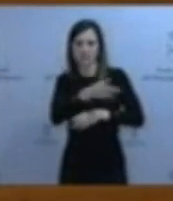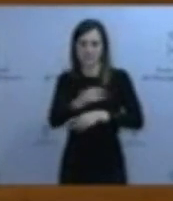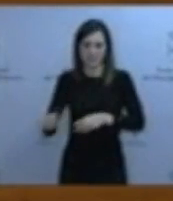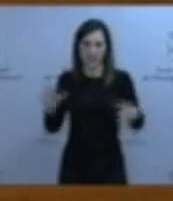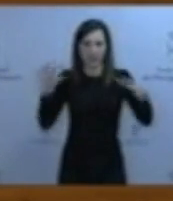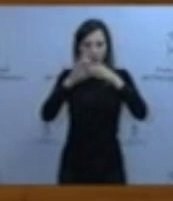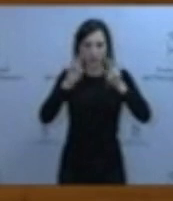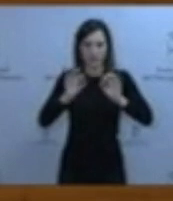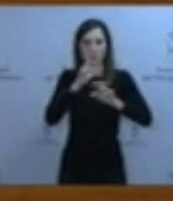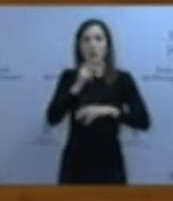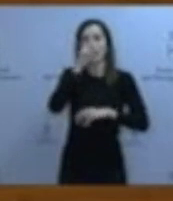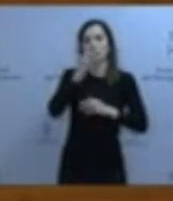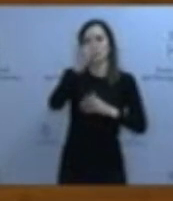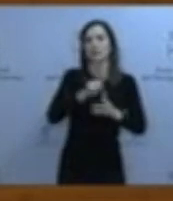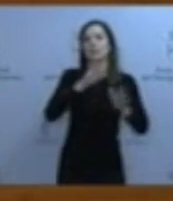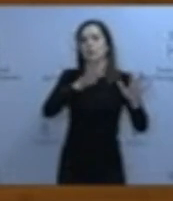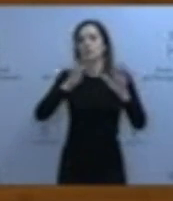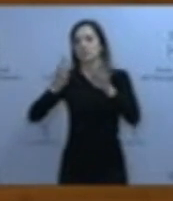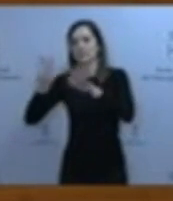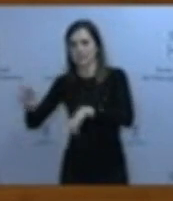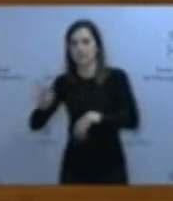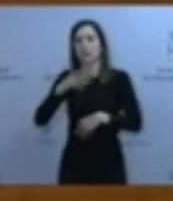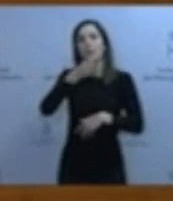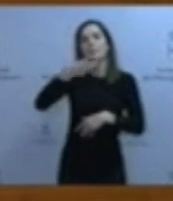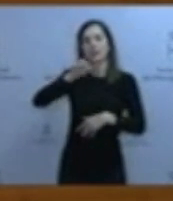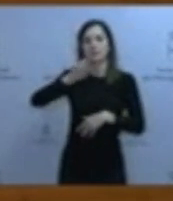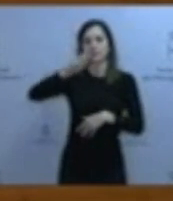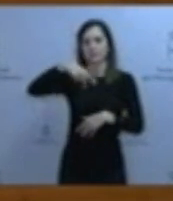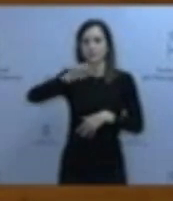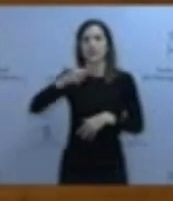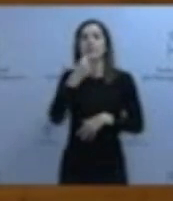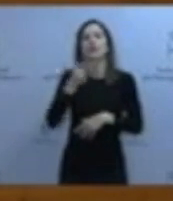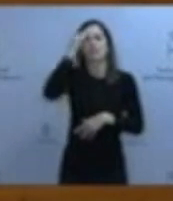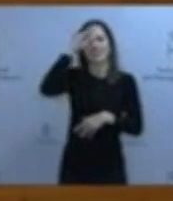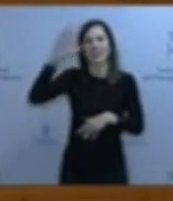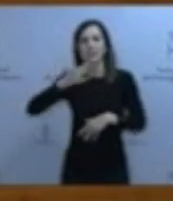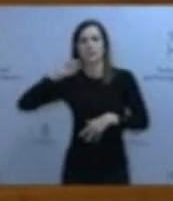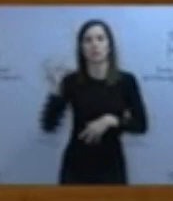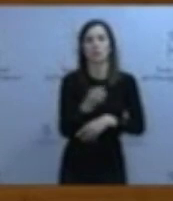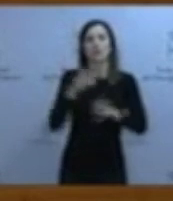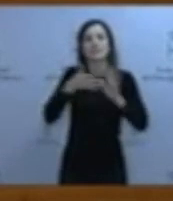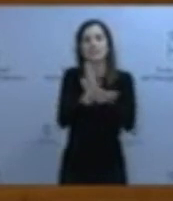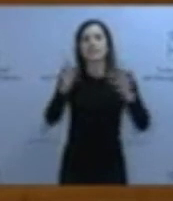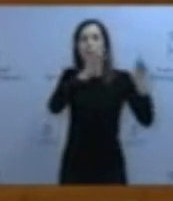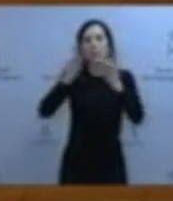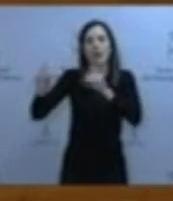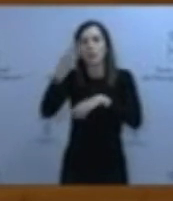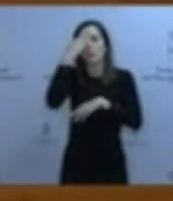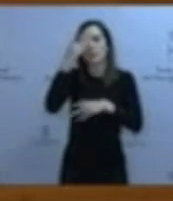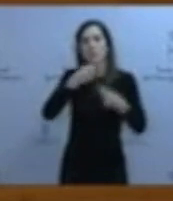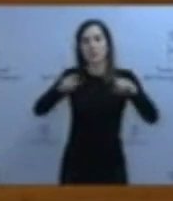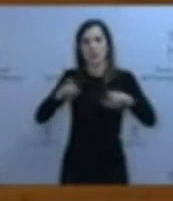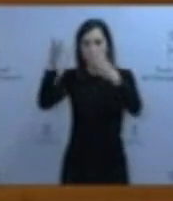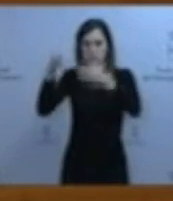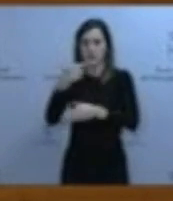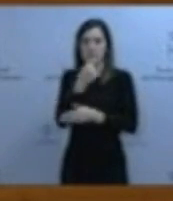en 1983 Gardner planteó la teoría de las inteligencias múltiples, que parte de un principio pedagógico que es muy diferente al que ustedes plantean